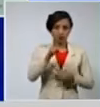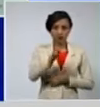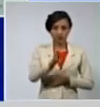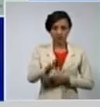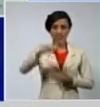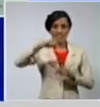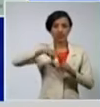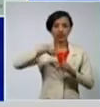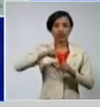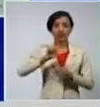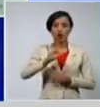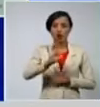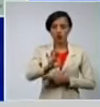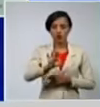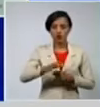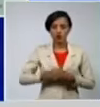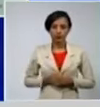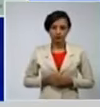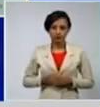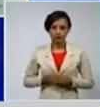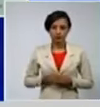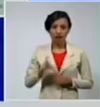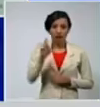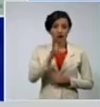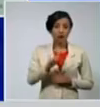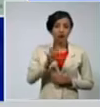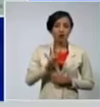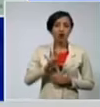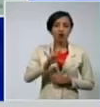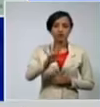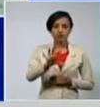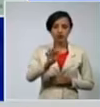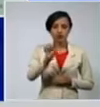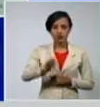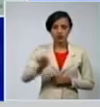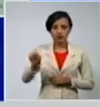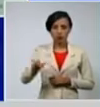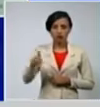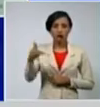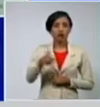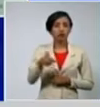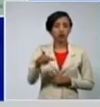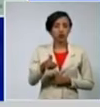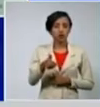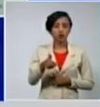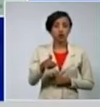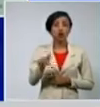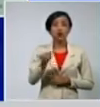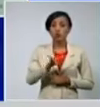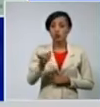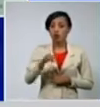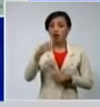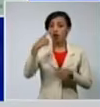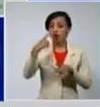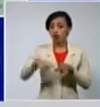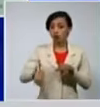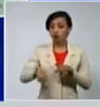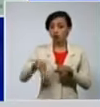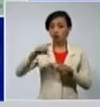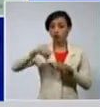8, Cabaiguán con 5, Jatibonico y Tahuasco con 1 cada